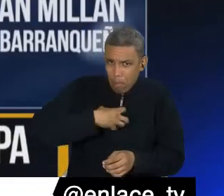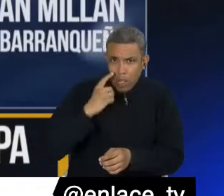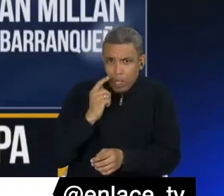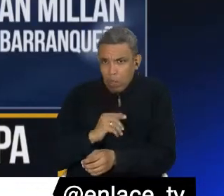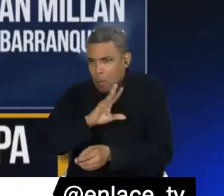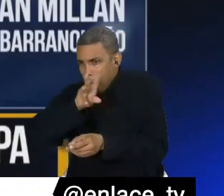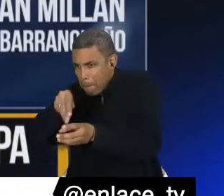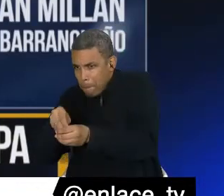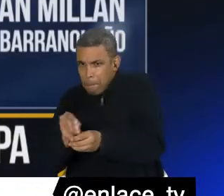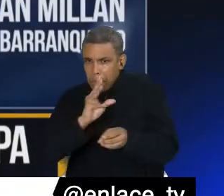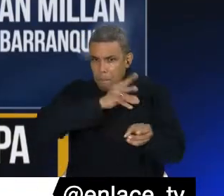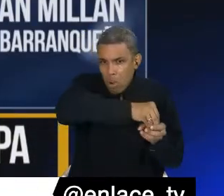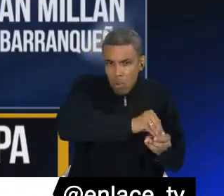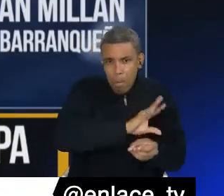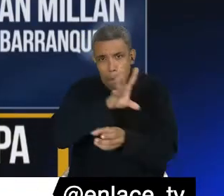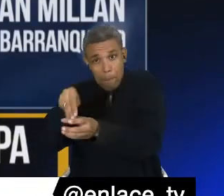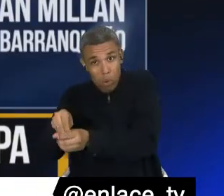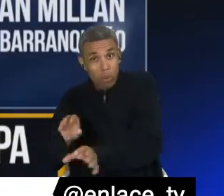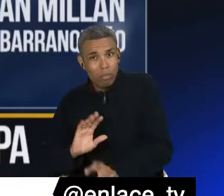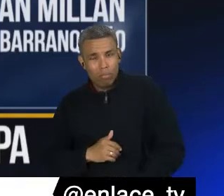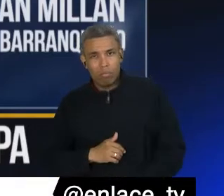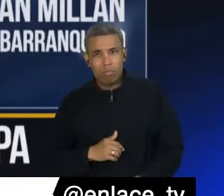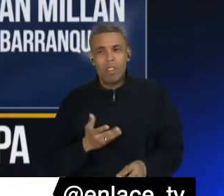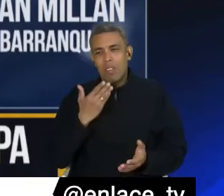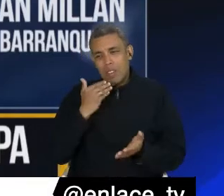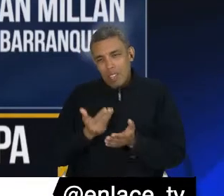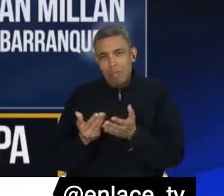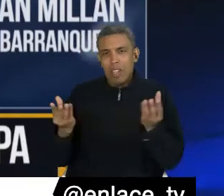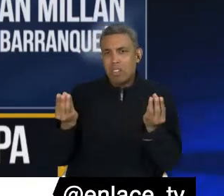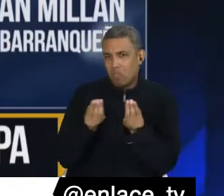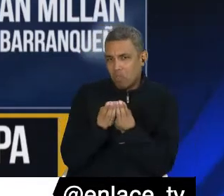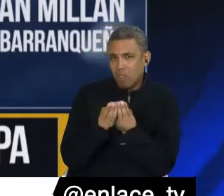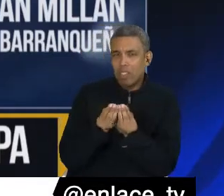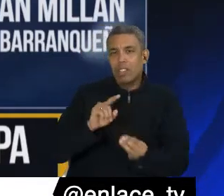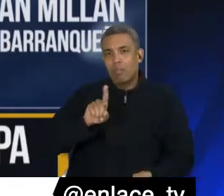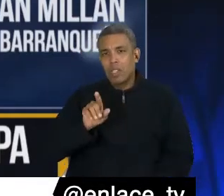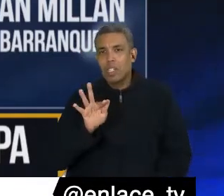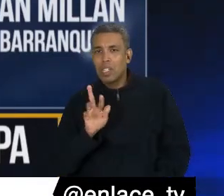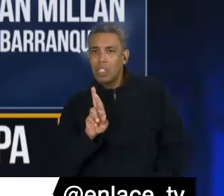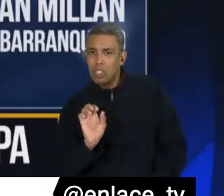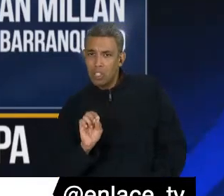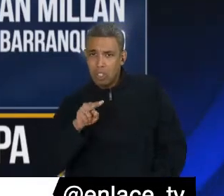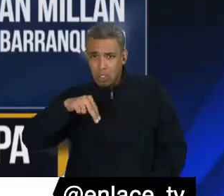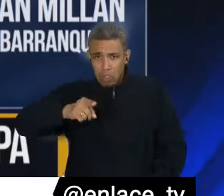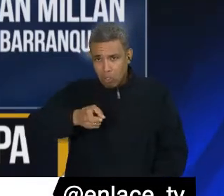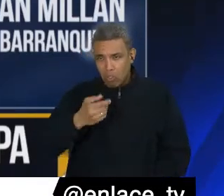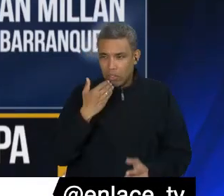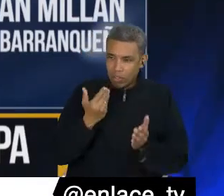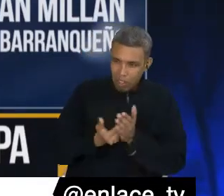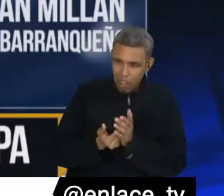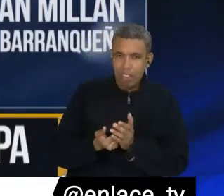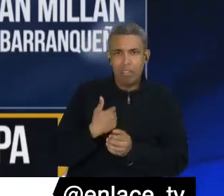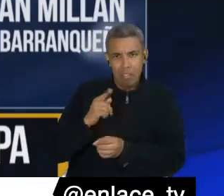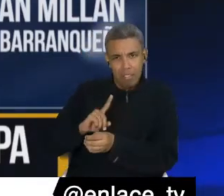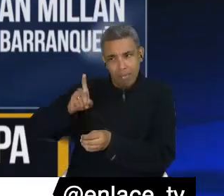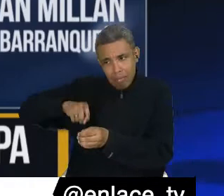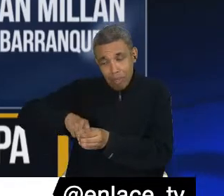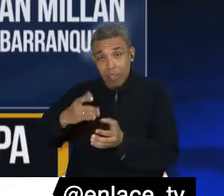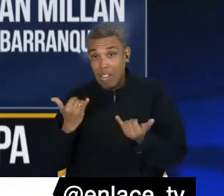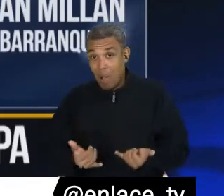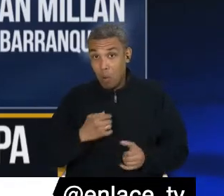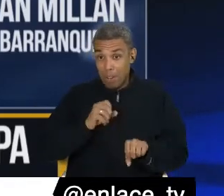de bicicleta Strongman, que son los que me han apoyado desde hace 2 años. El ciclismo colombiano está en lo más alto a nivel mundial,